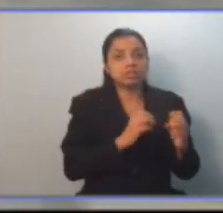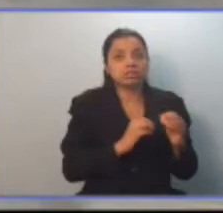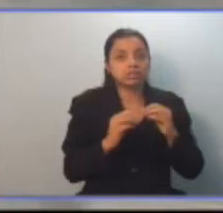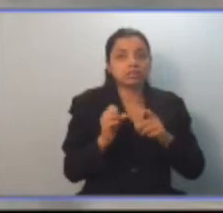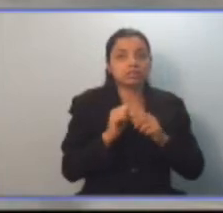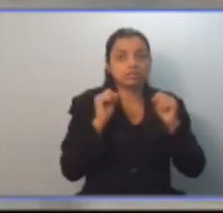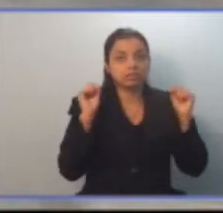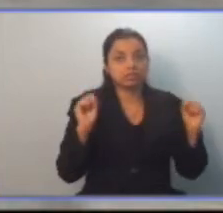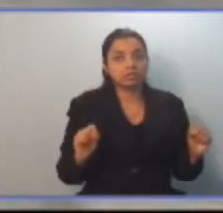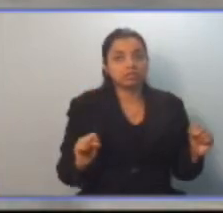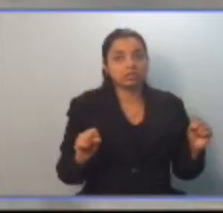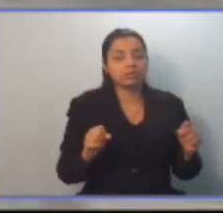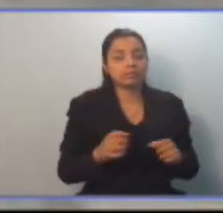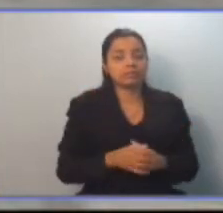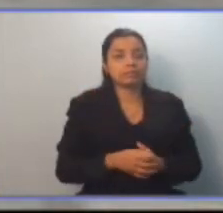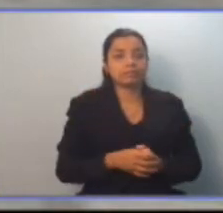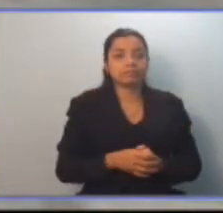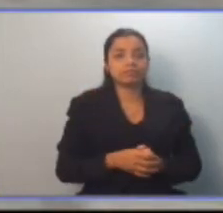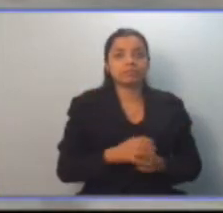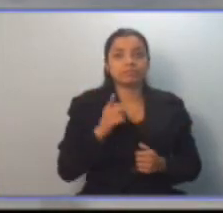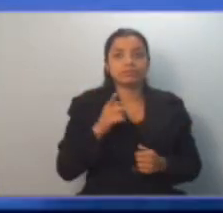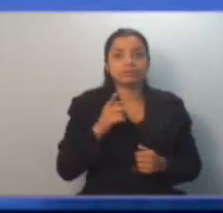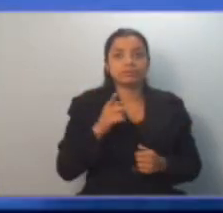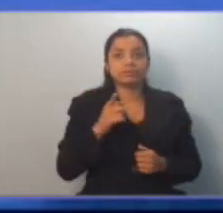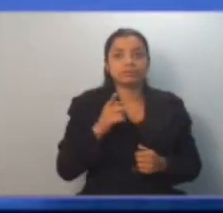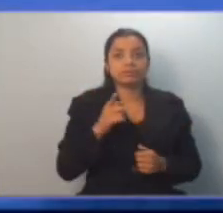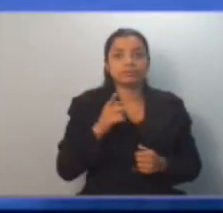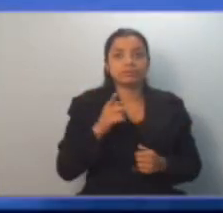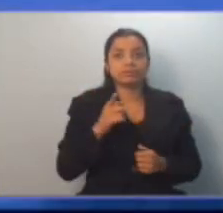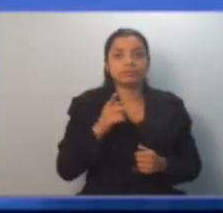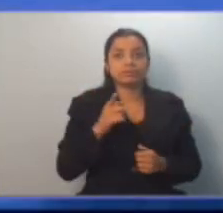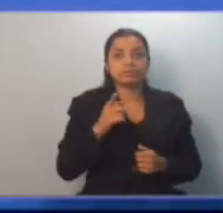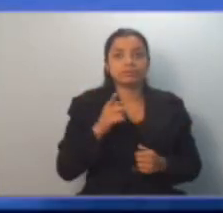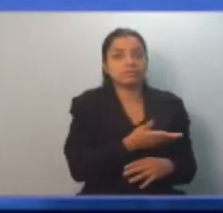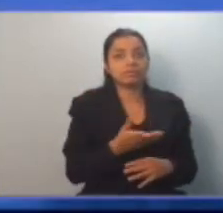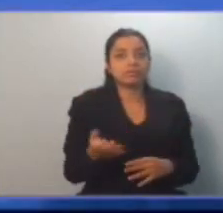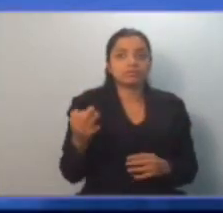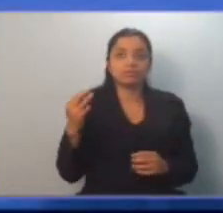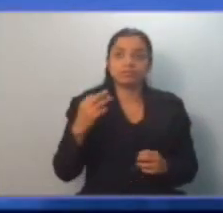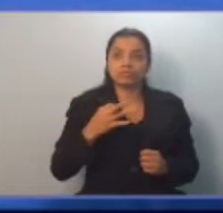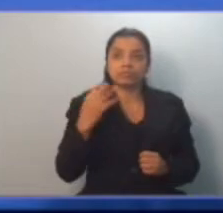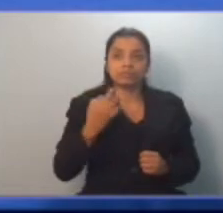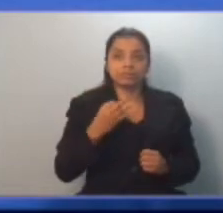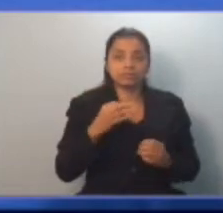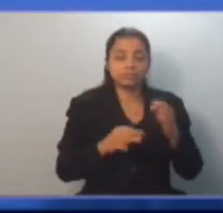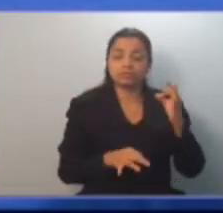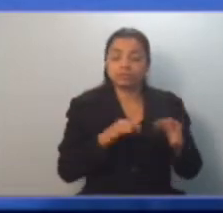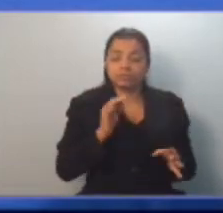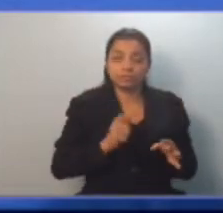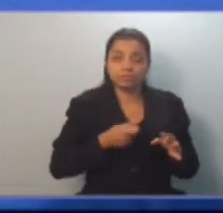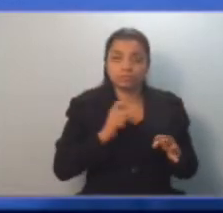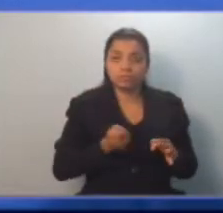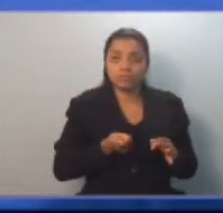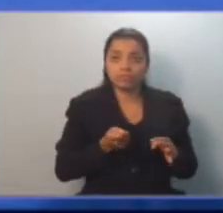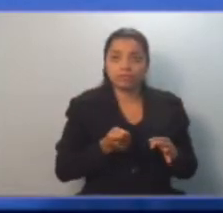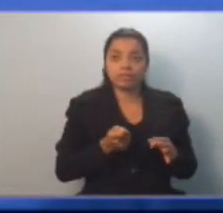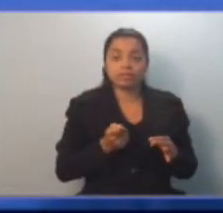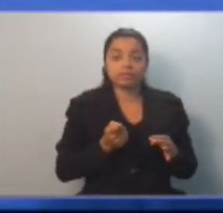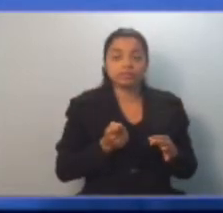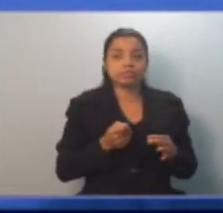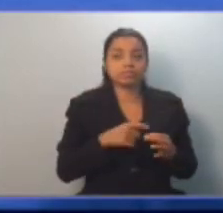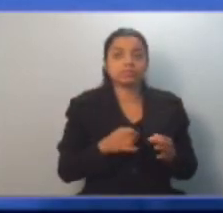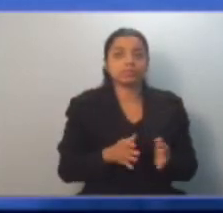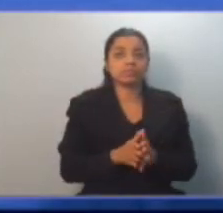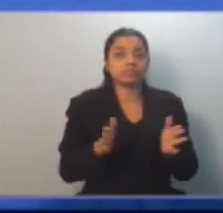de gestión corporativo. Esto precisamente viene ante la necesidad que tienen los tribunales especializados en